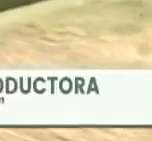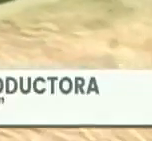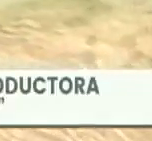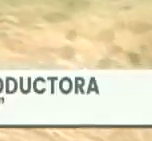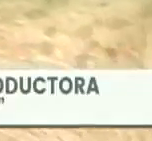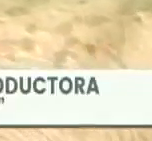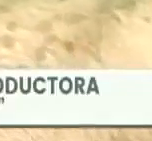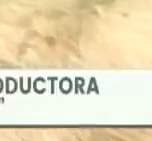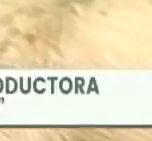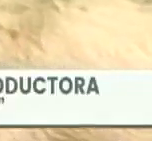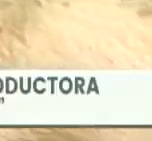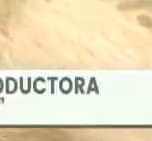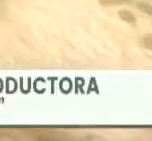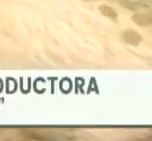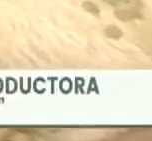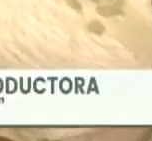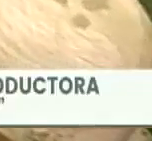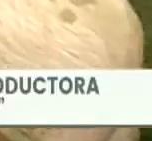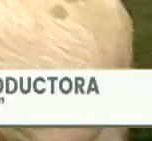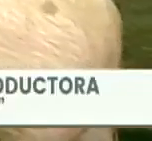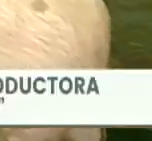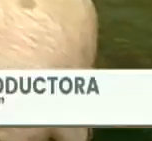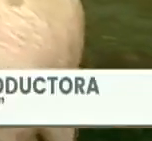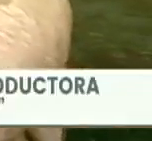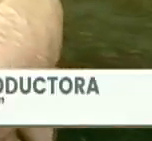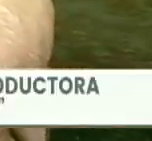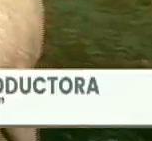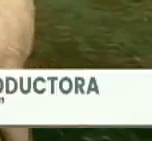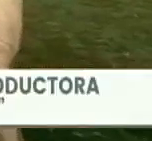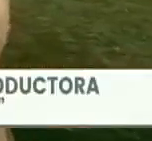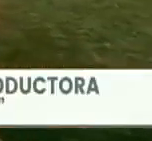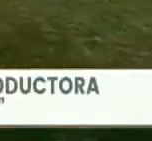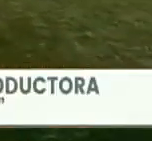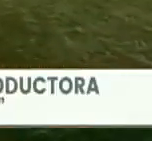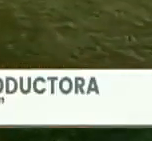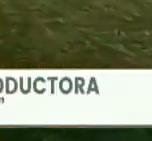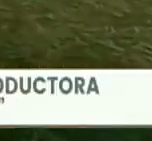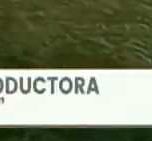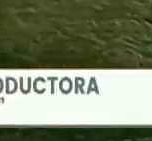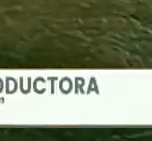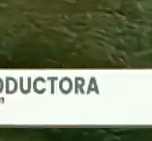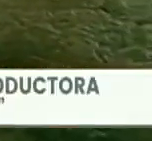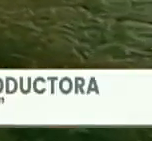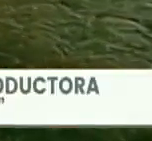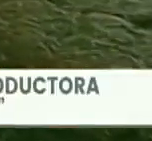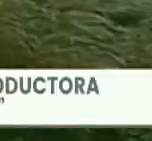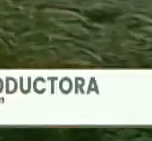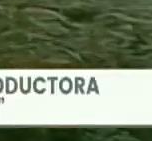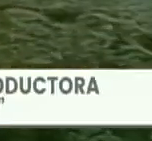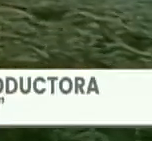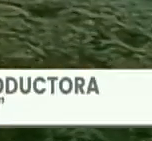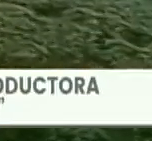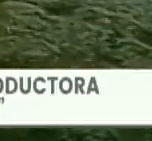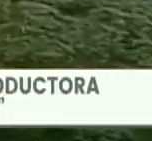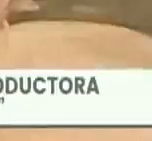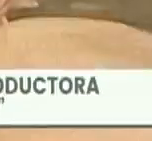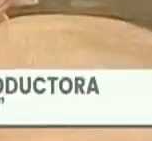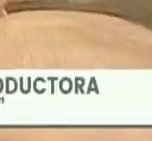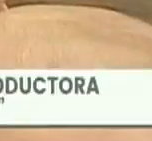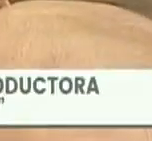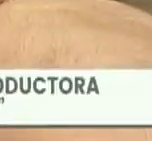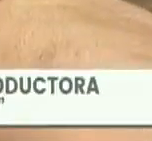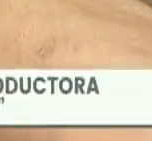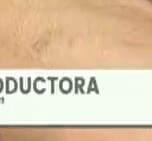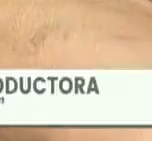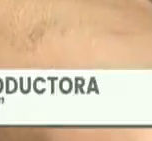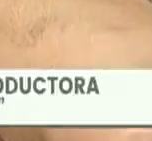Landrace, y también cerdos de la línea terminal, como son Duroc y Pietrain. Al cruzar estas